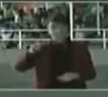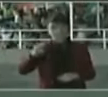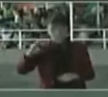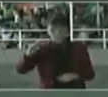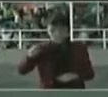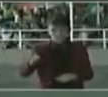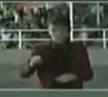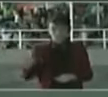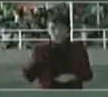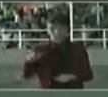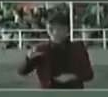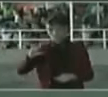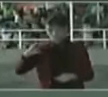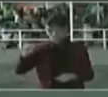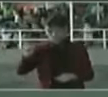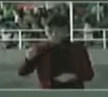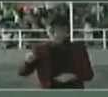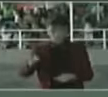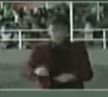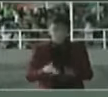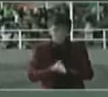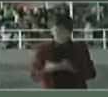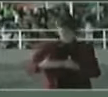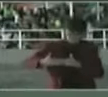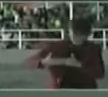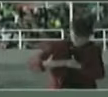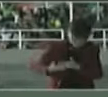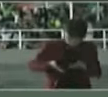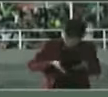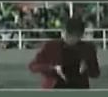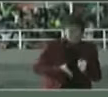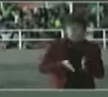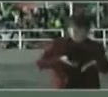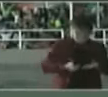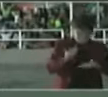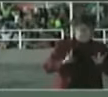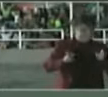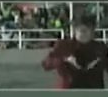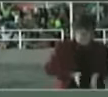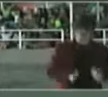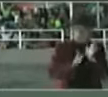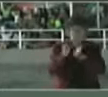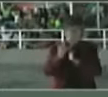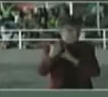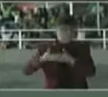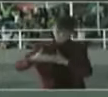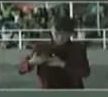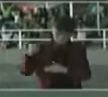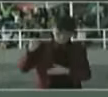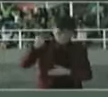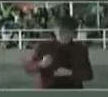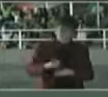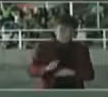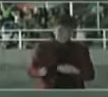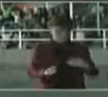narran a partir de María. Desde ahí parte la historia para ellos. Sin embargo,